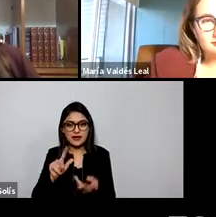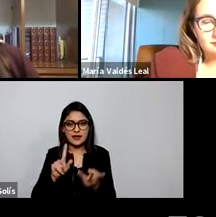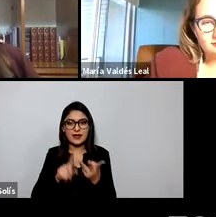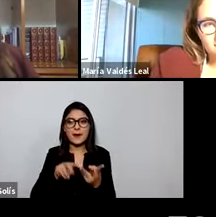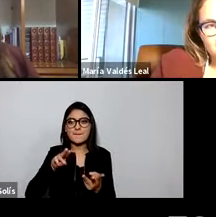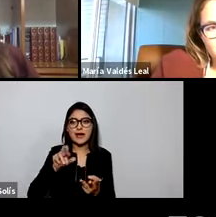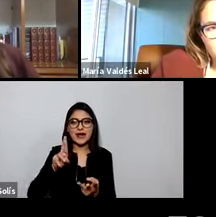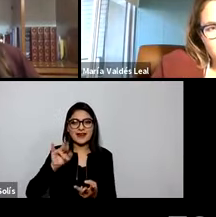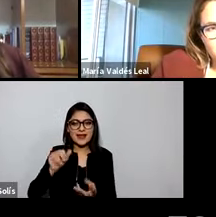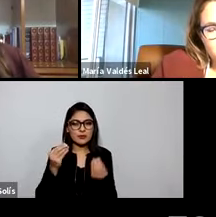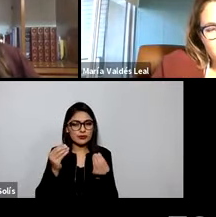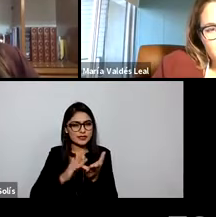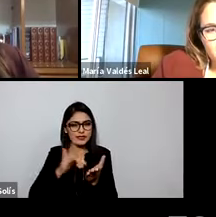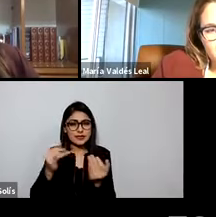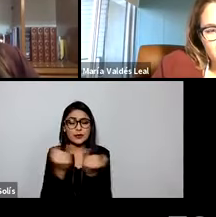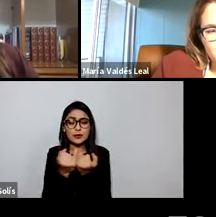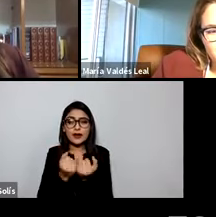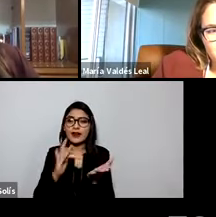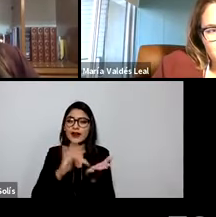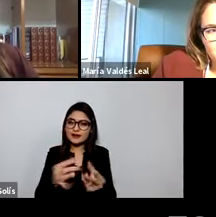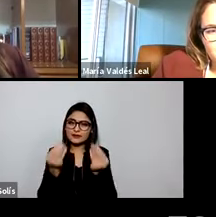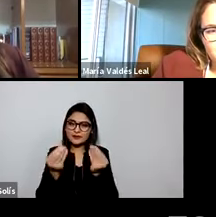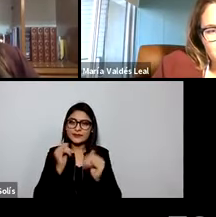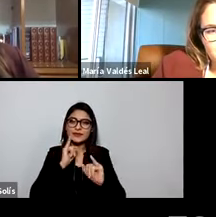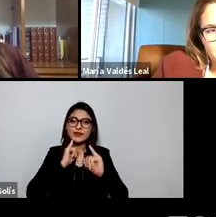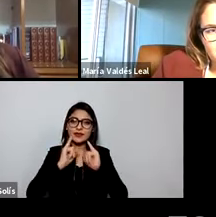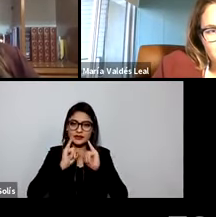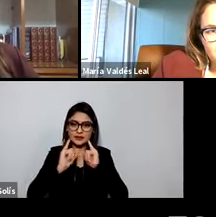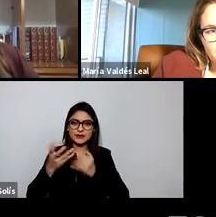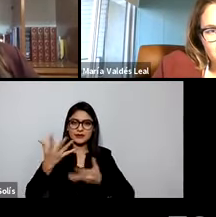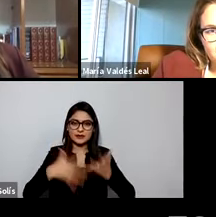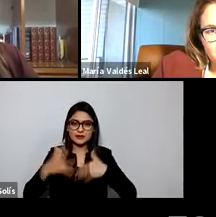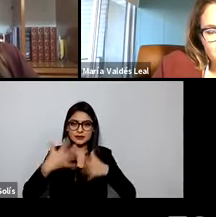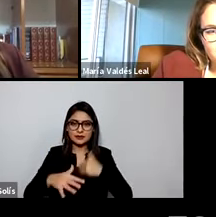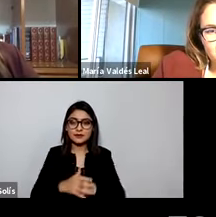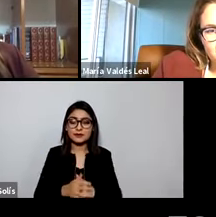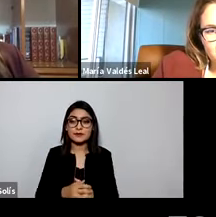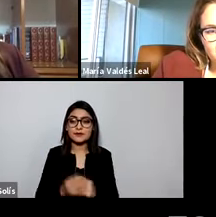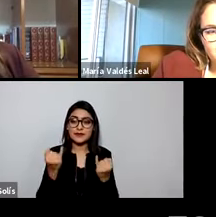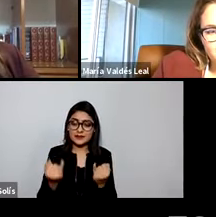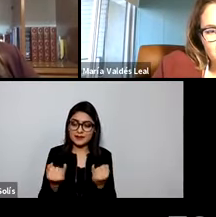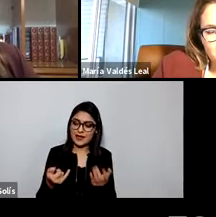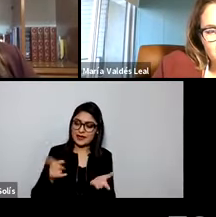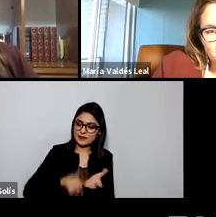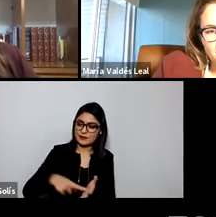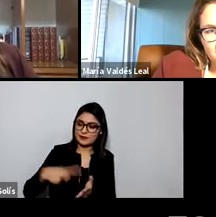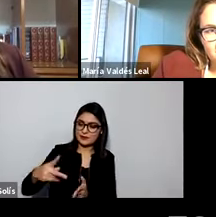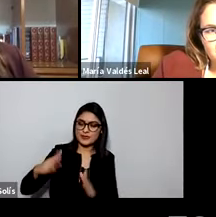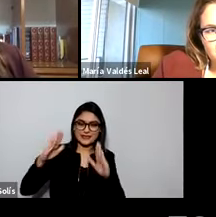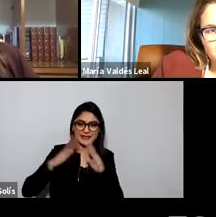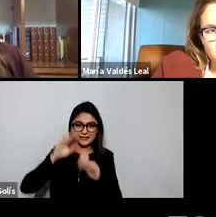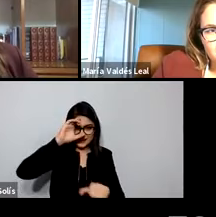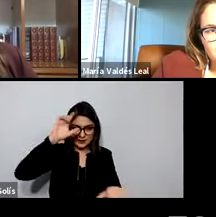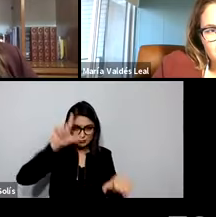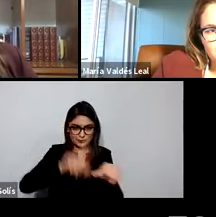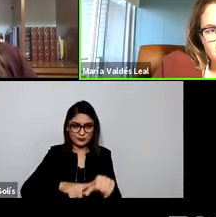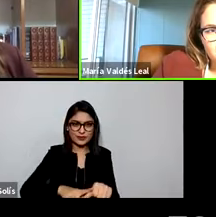gracias a nuestros intérpretes y a nuestras casas anfitrionas. Muchas